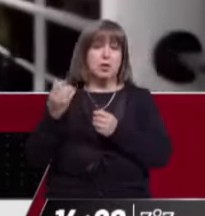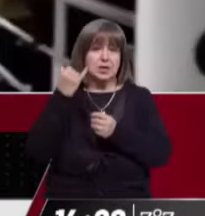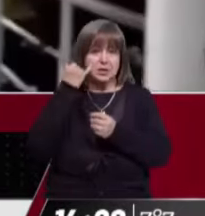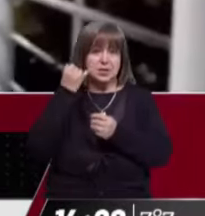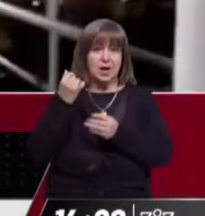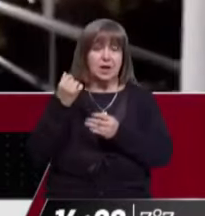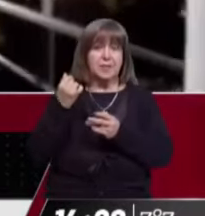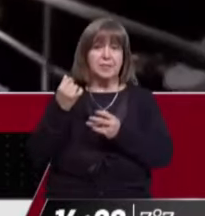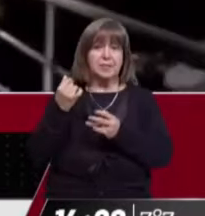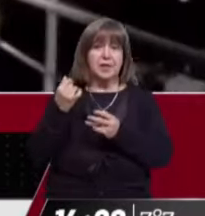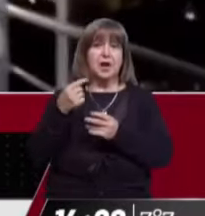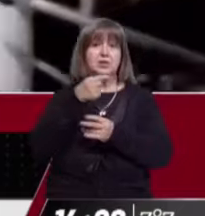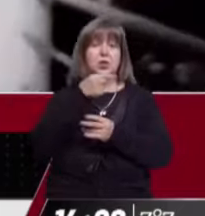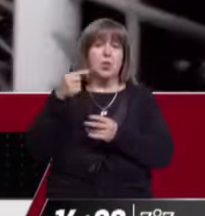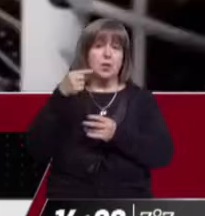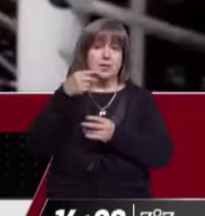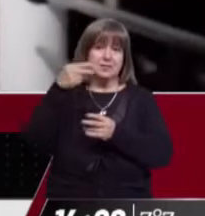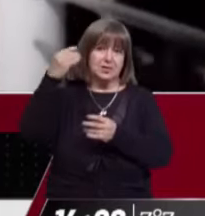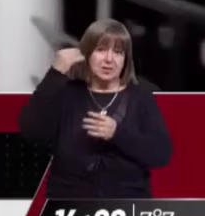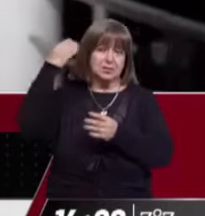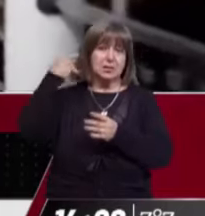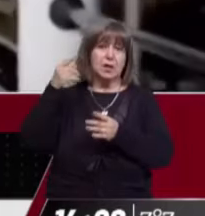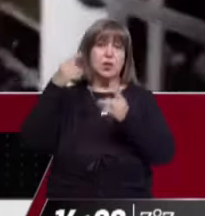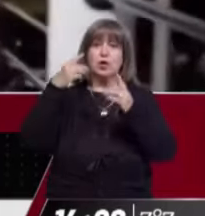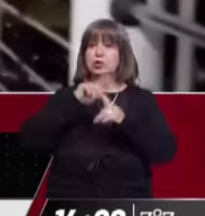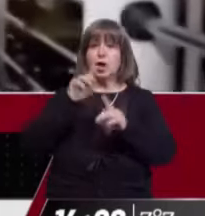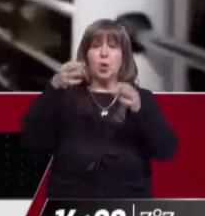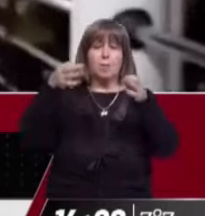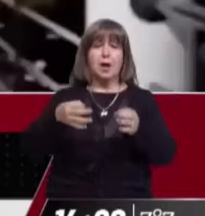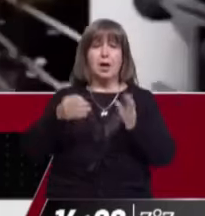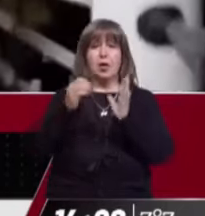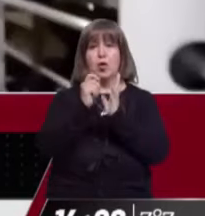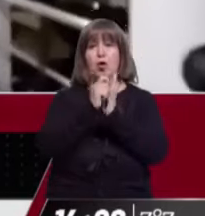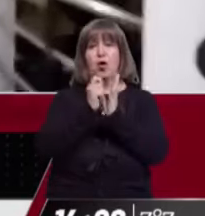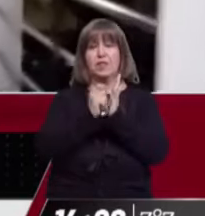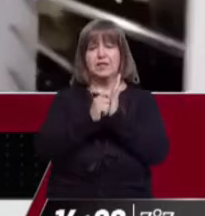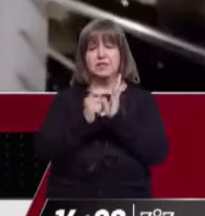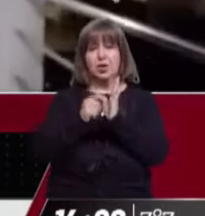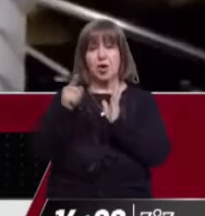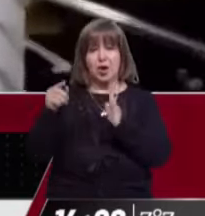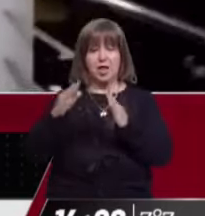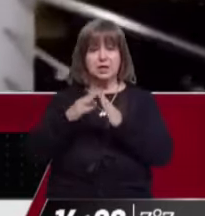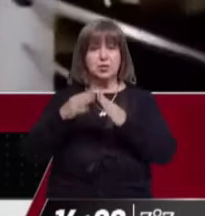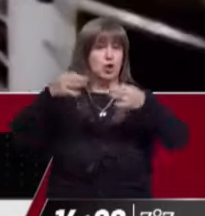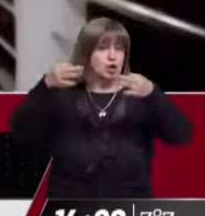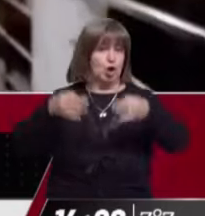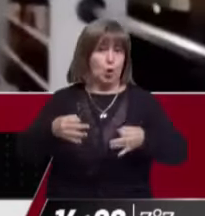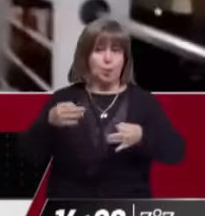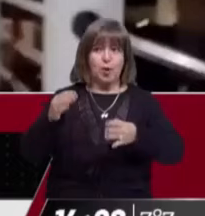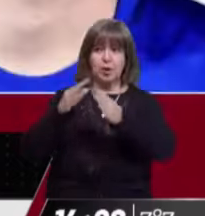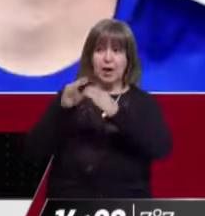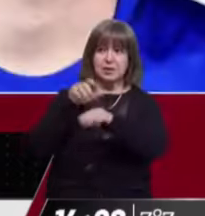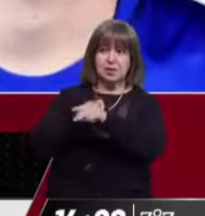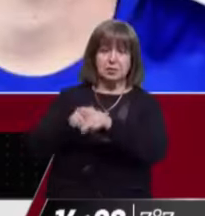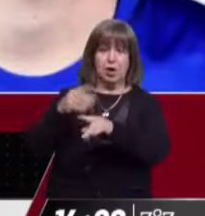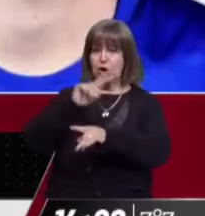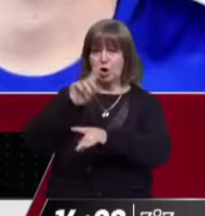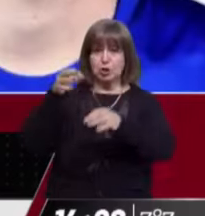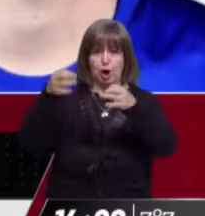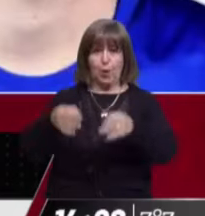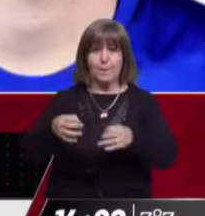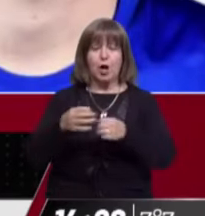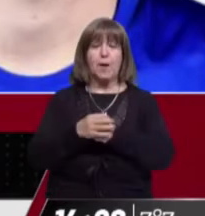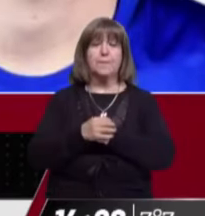ya dijimos hace unas semanas, entendemos que no se cumplieron a rajatabla las condiciones que le impusieron, ¿sí? Hay mérito, pero usted señalaba de que